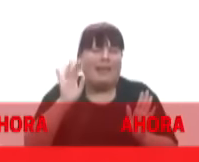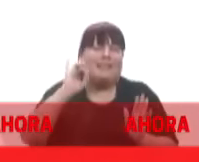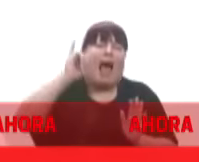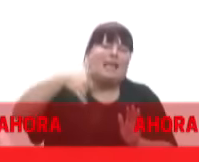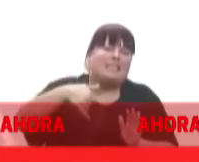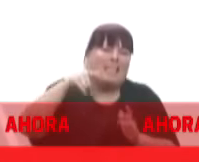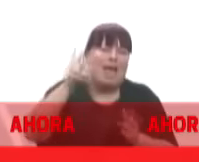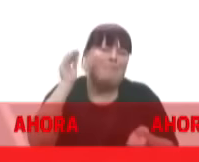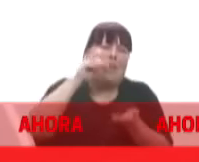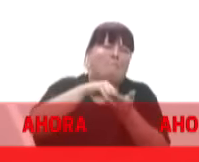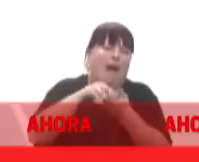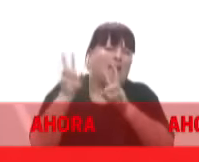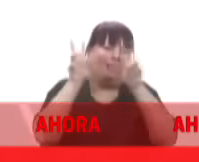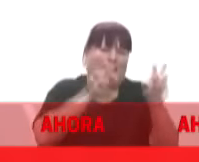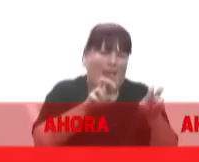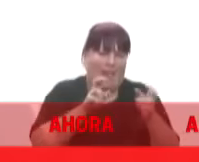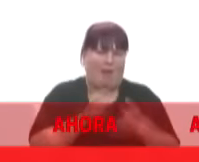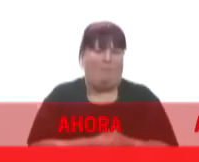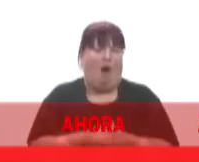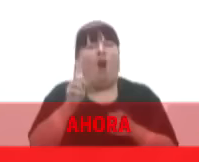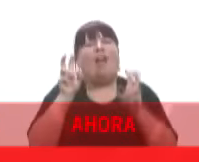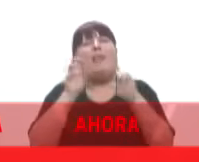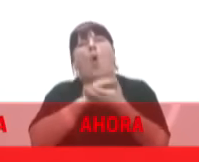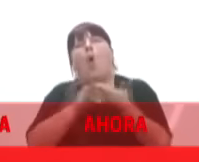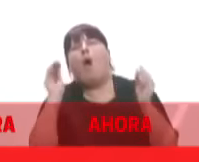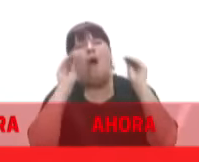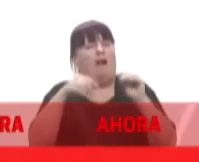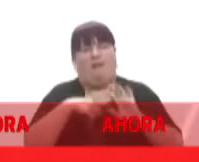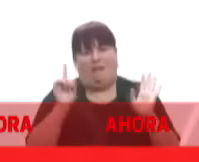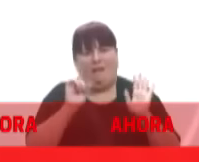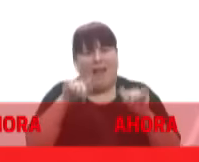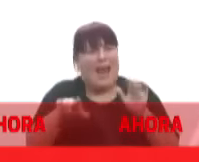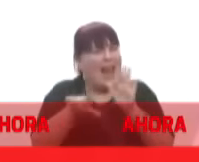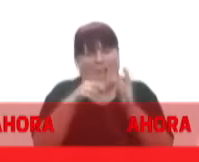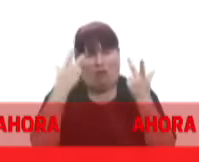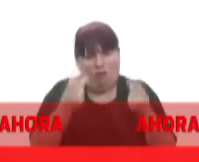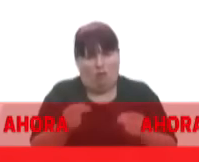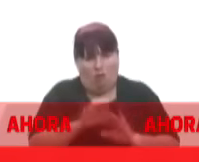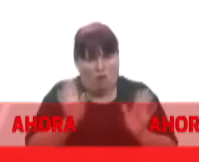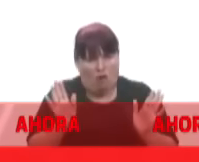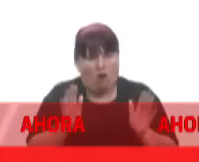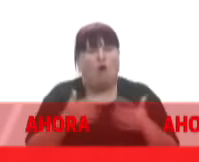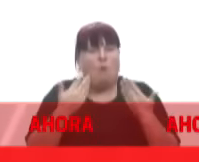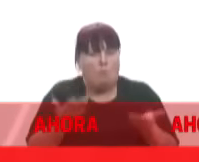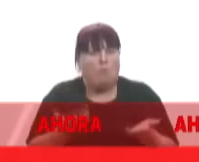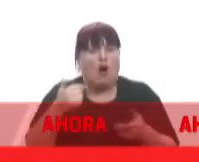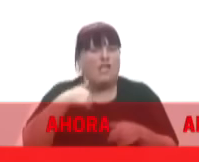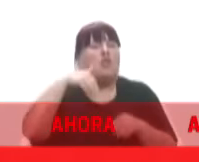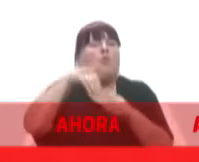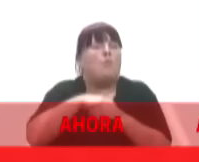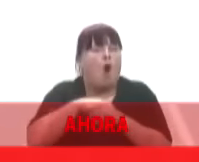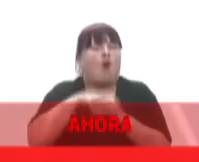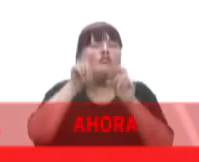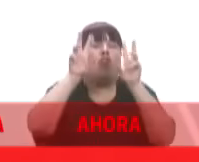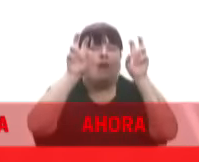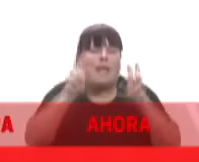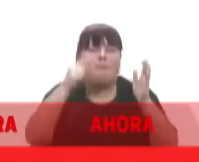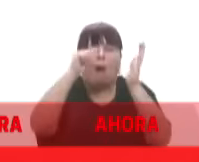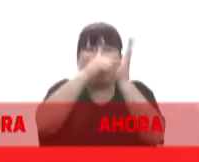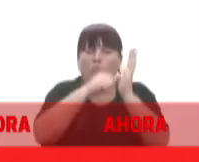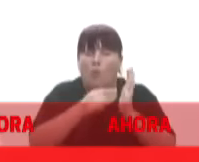estas incorporaciones o estos títulos nuevos dentro de esta ley. Motivo por el cual esta es una votación en particular